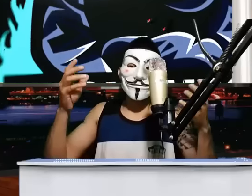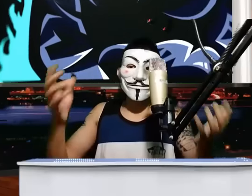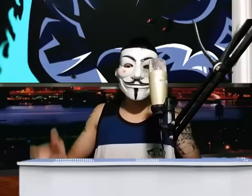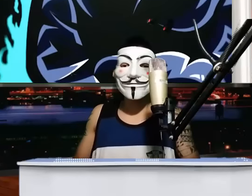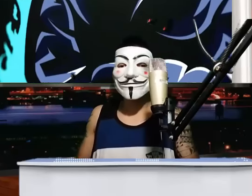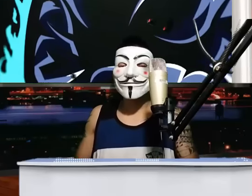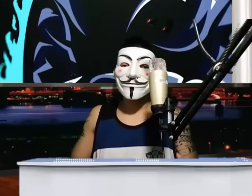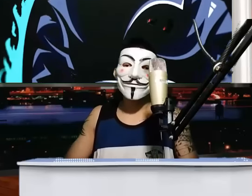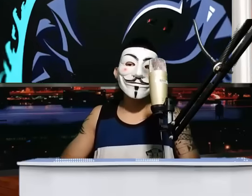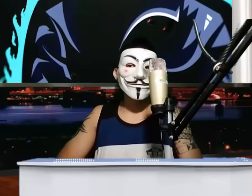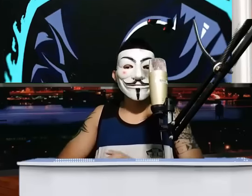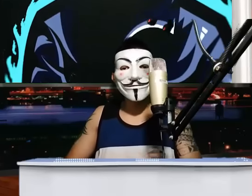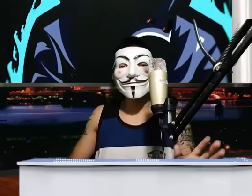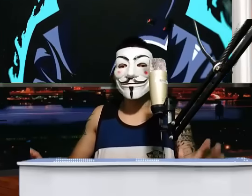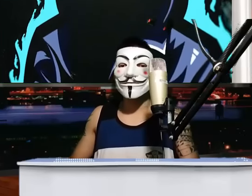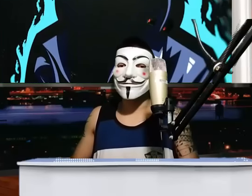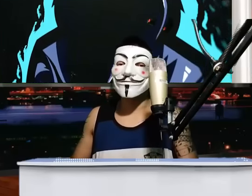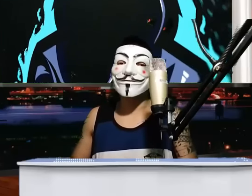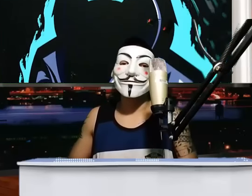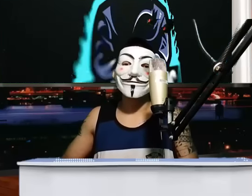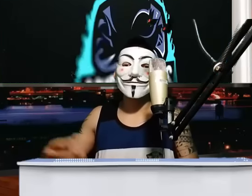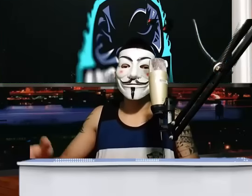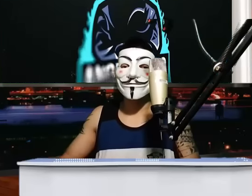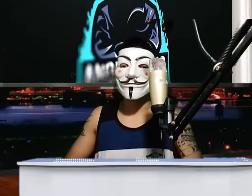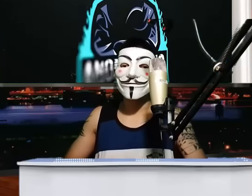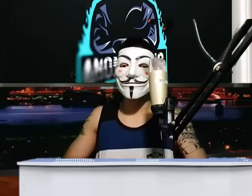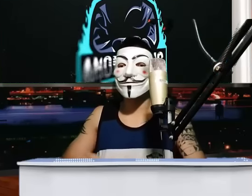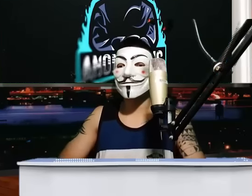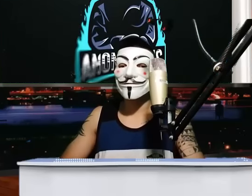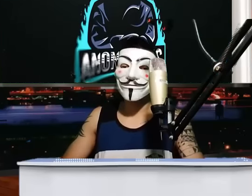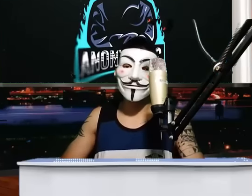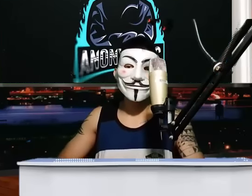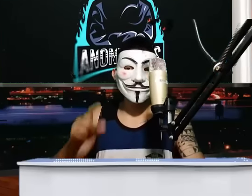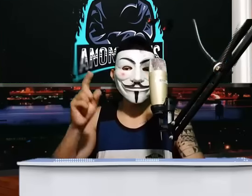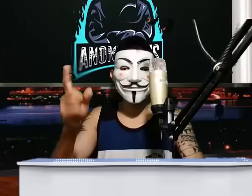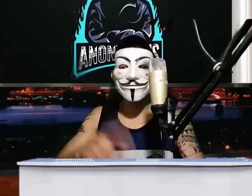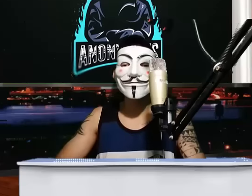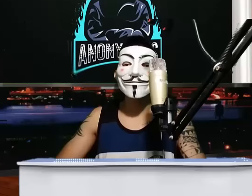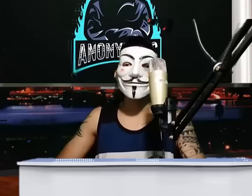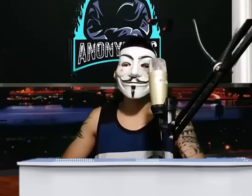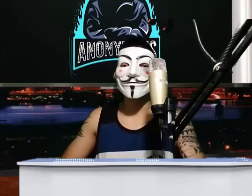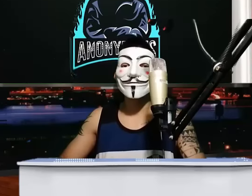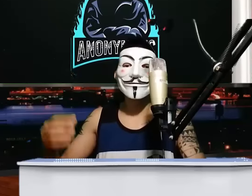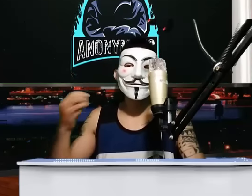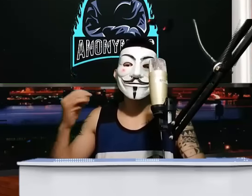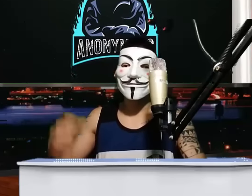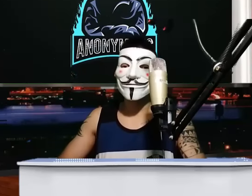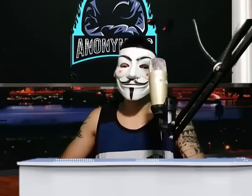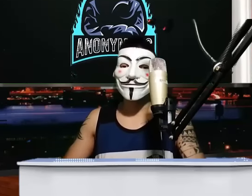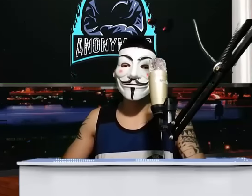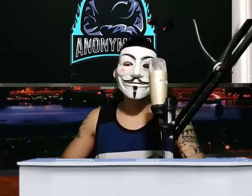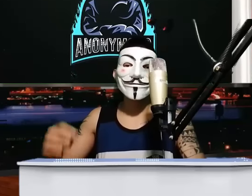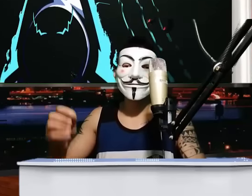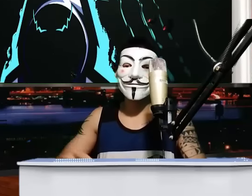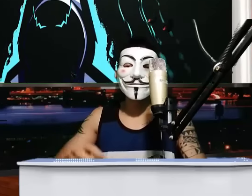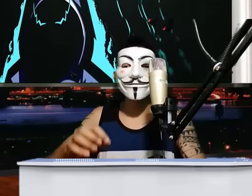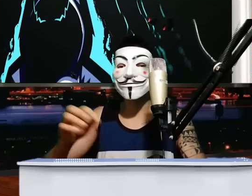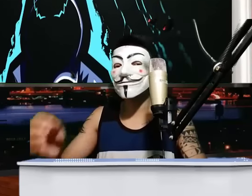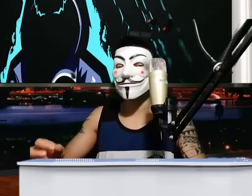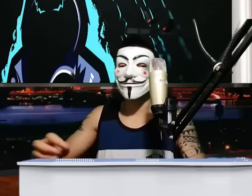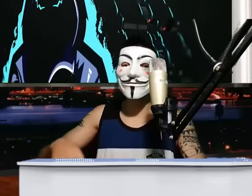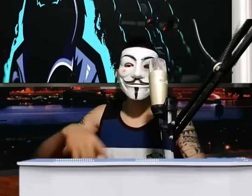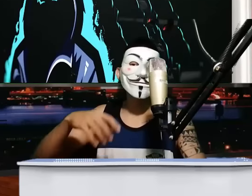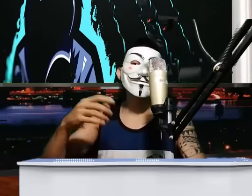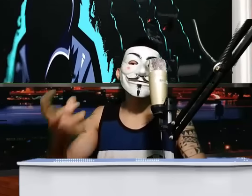pero en el día sábado por fin me lo desbloquearon, así que tuve que esperar casi un mes para publicar este video, así que si